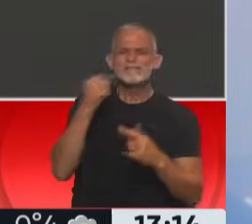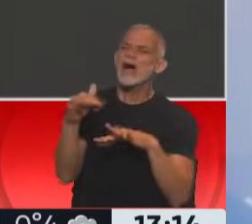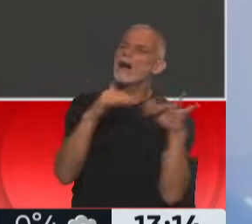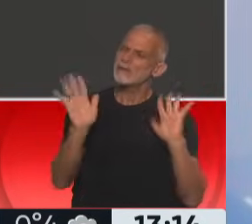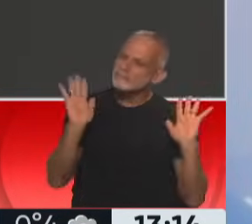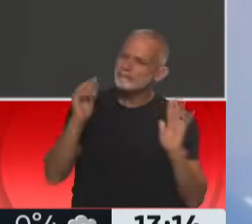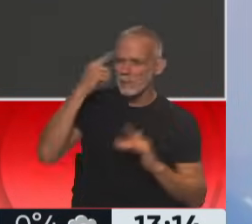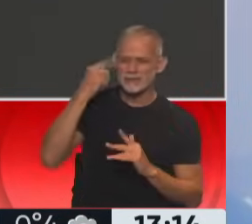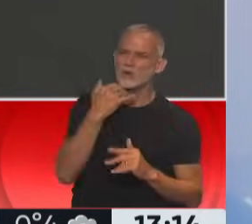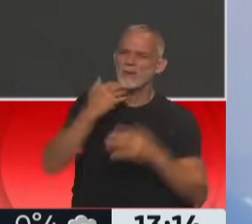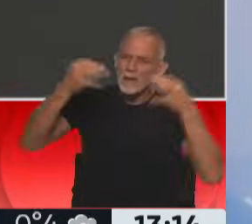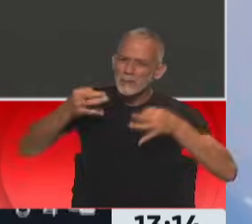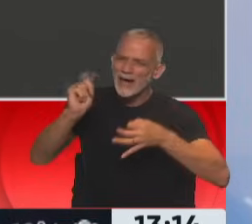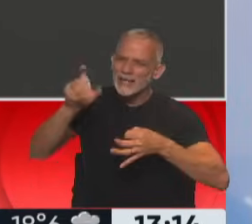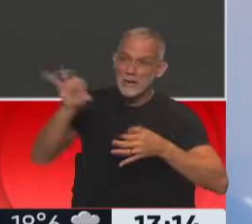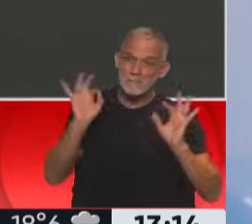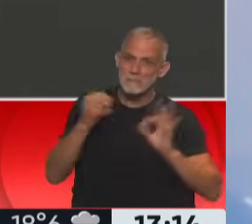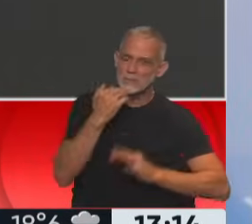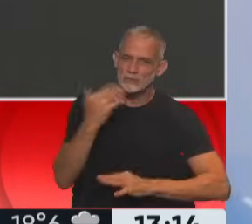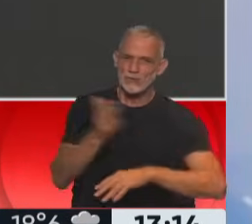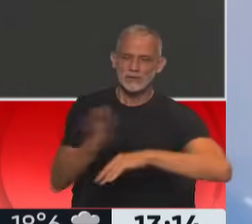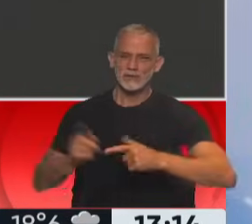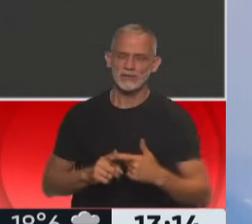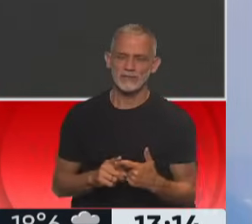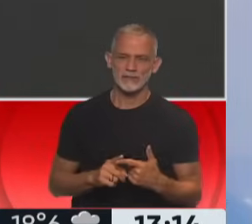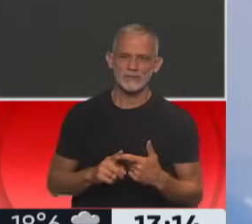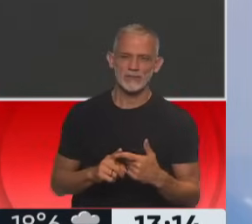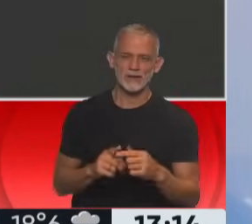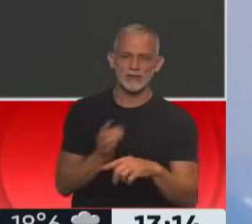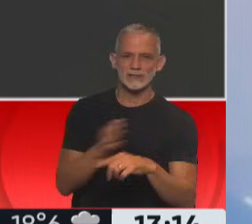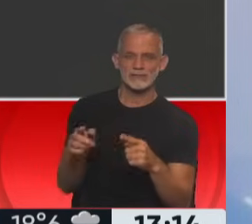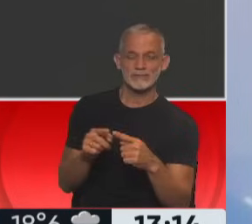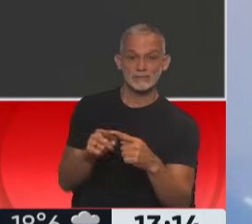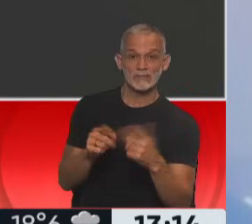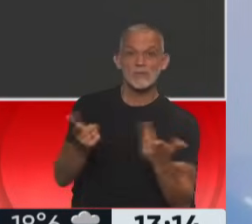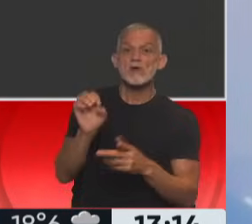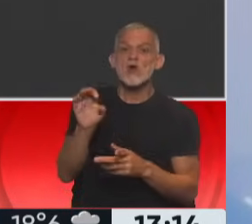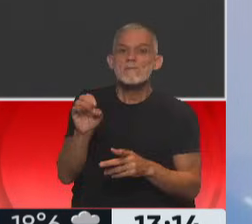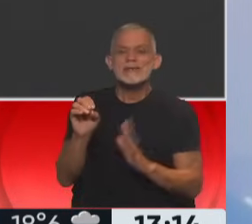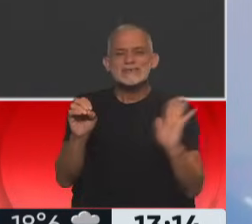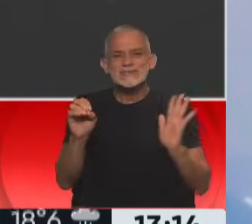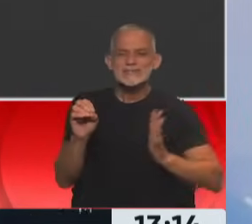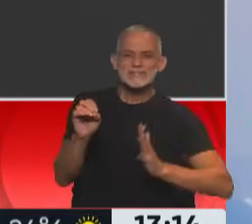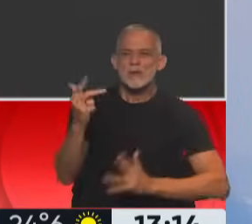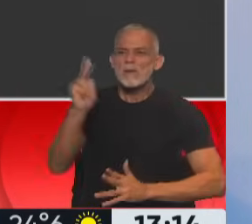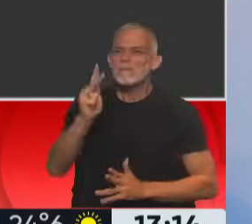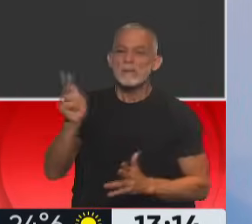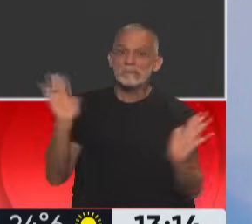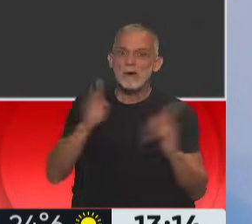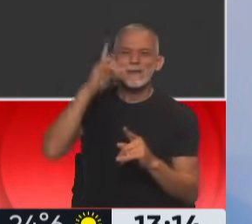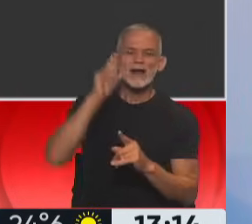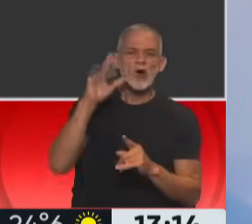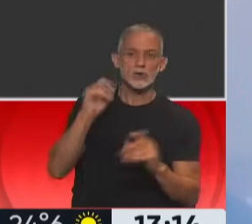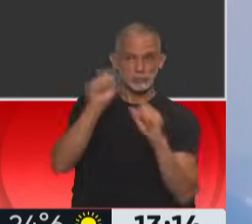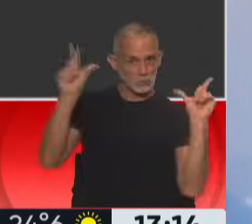porque todavía no sabemos, pero no sale, o sí, de estos nombres que te vamos a dar ahora, porque puede haber un tapado, lo fue Bergoglio en su